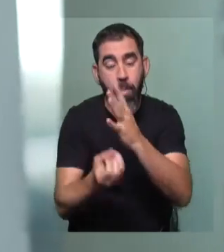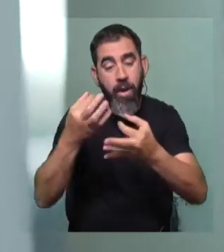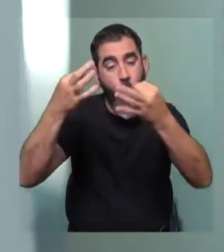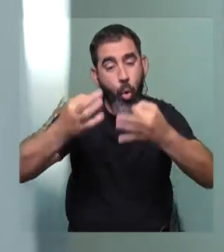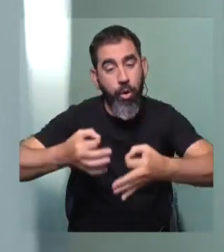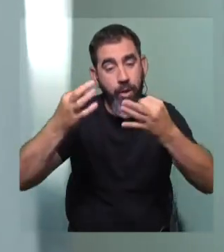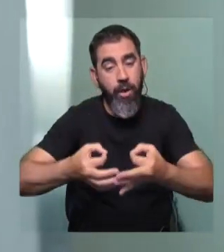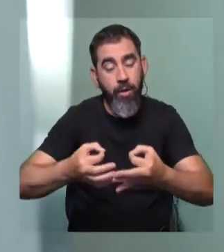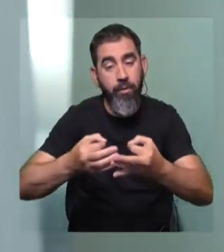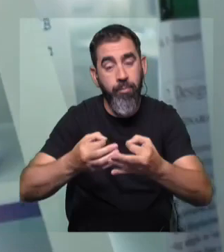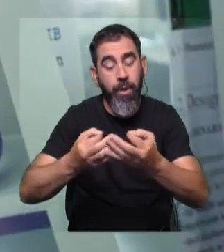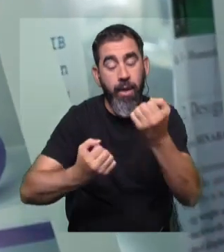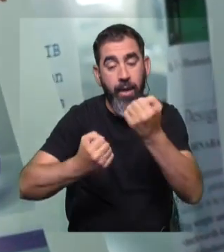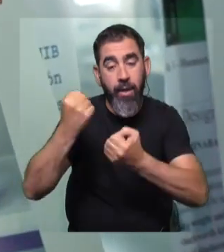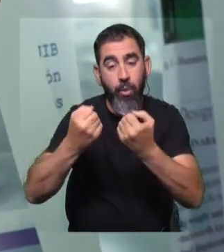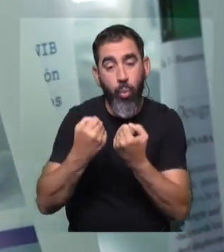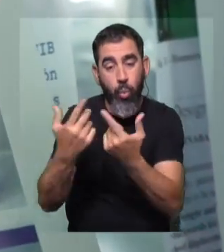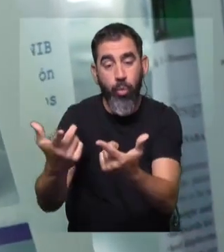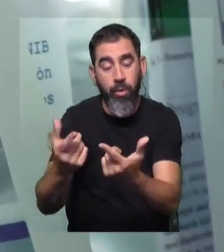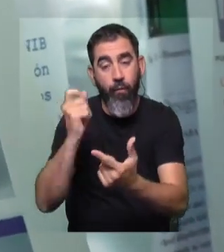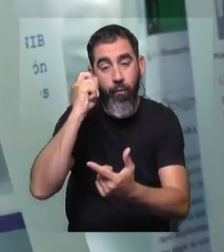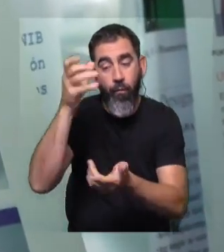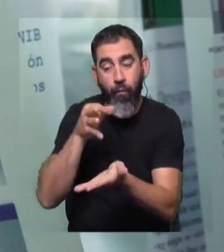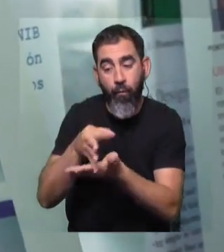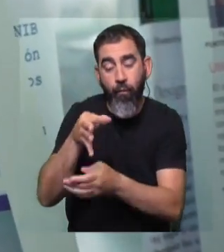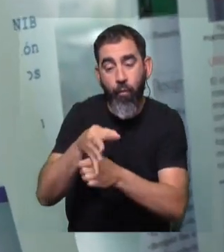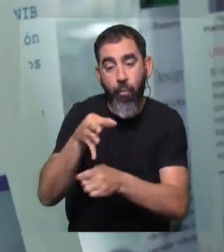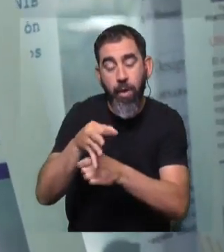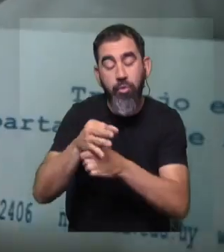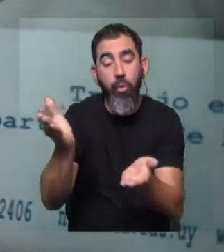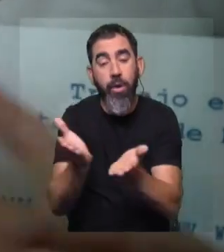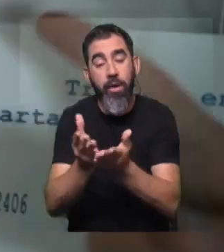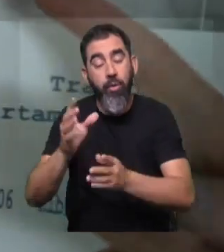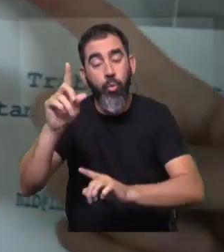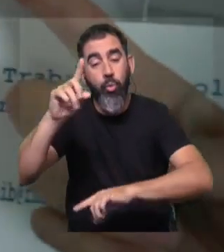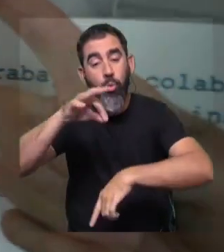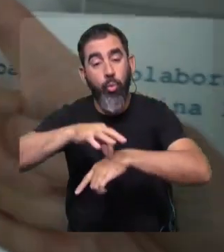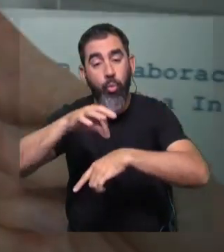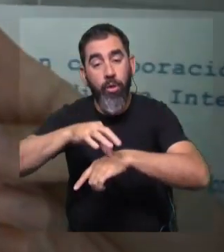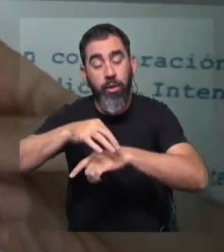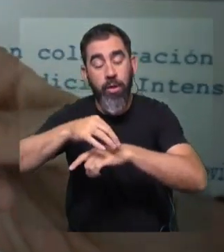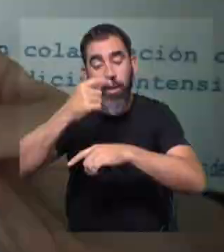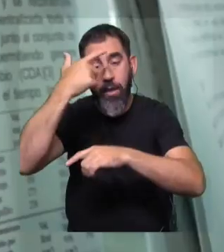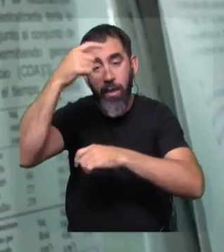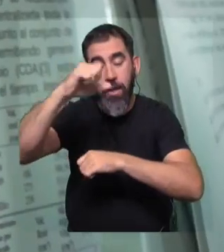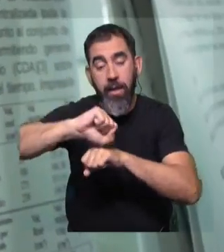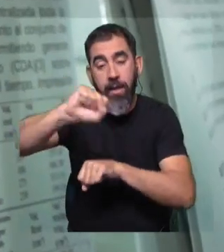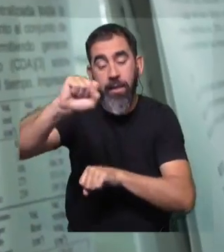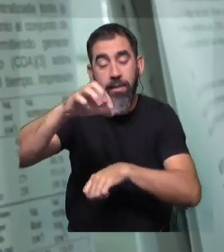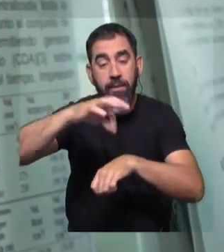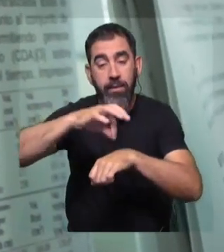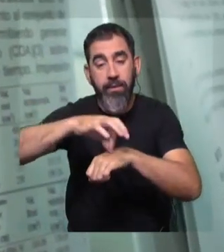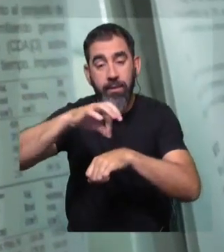originales transferidos a la industria, la formación de estudiantes de medicina y de licenciaturas en tecnología médica, líneas